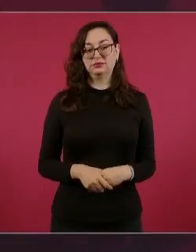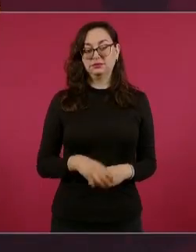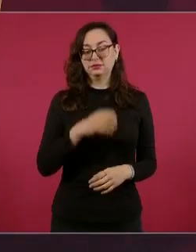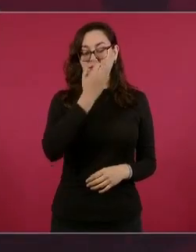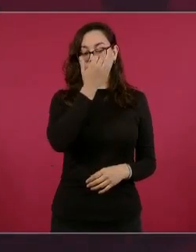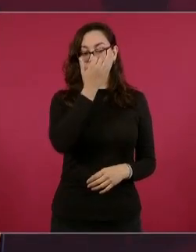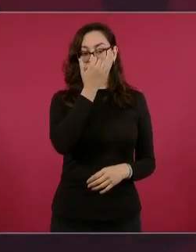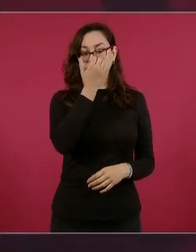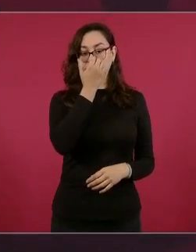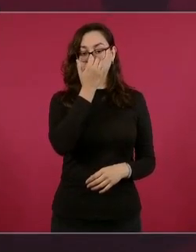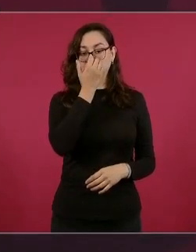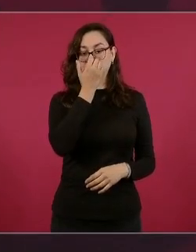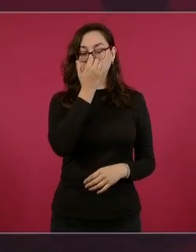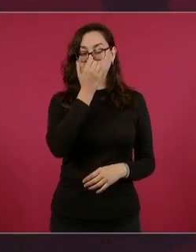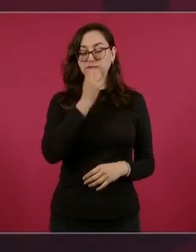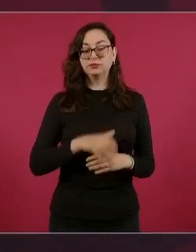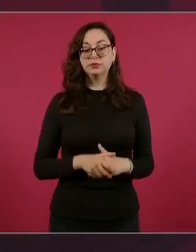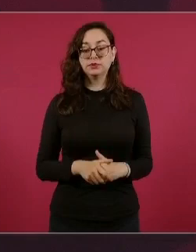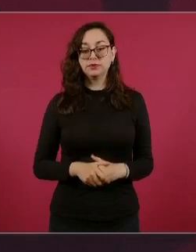Imagínense con